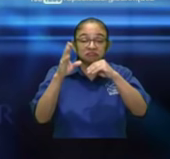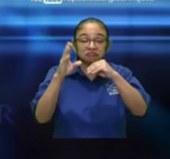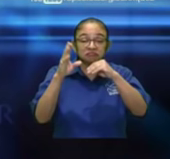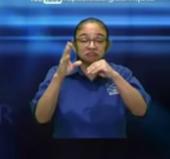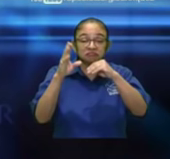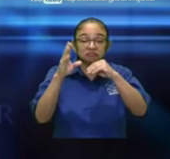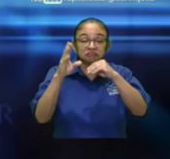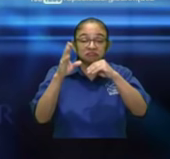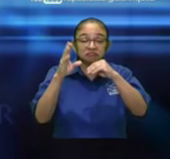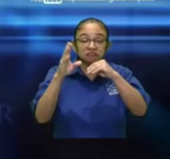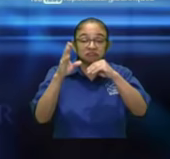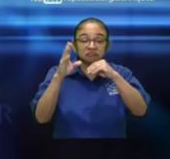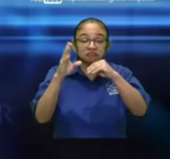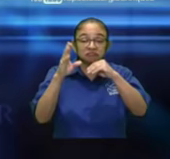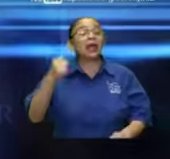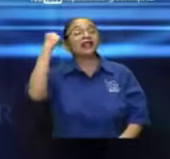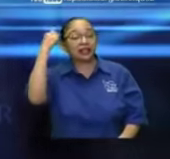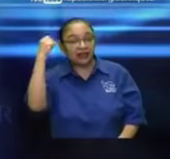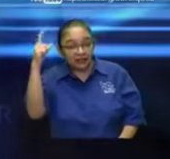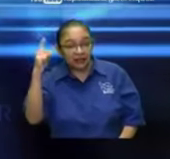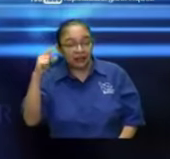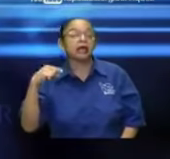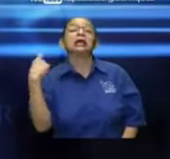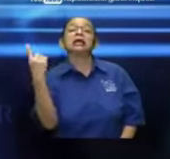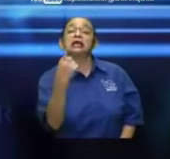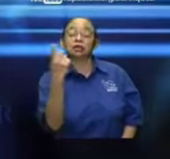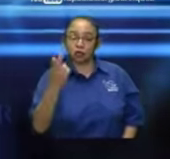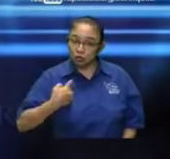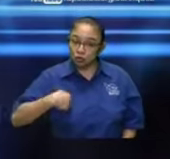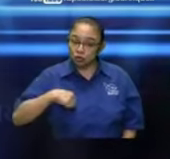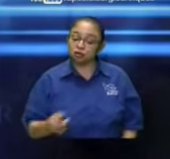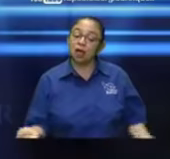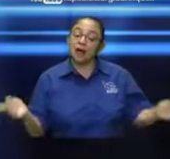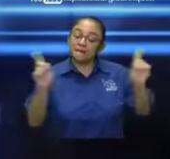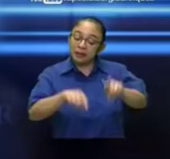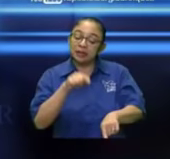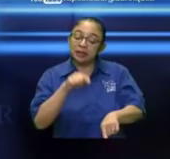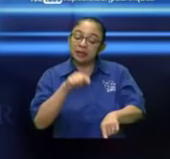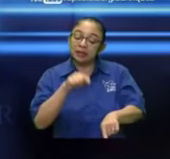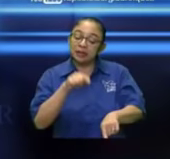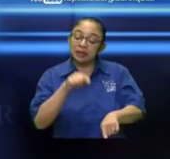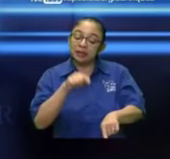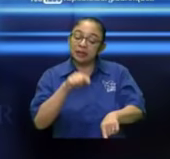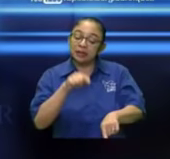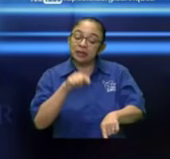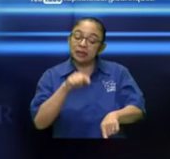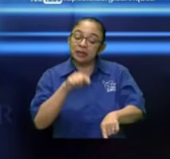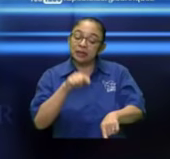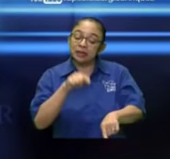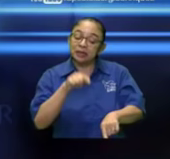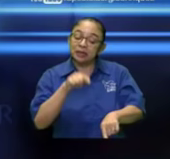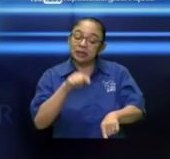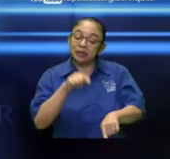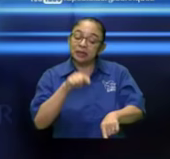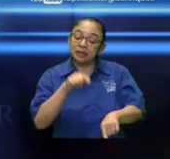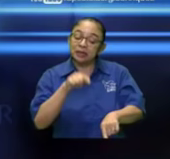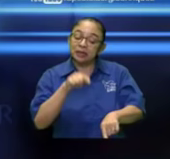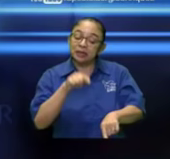no puede comprender. Y todos nosotros pasamos por ahí. Porque no nacimos conociendo al